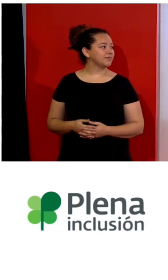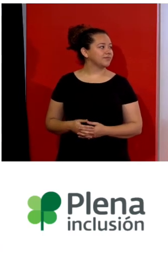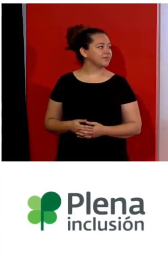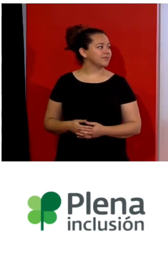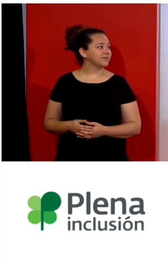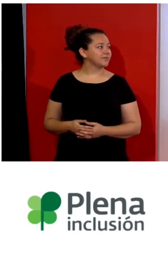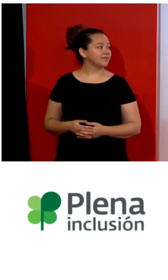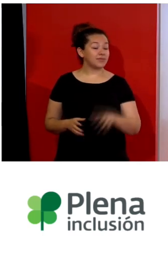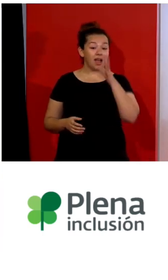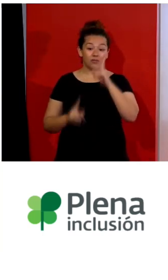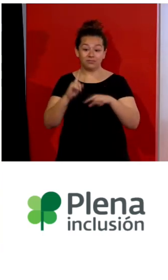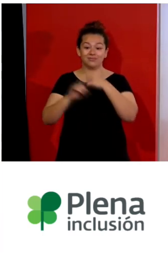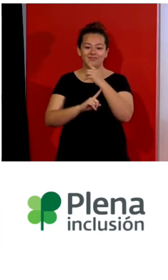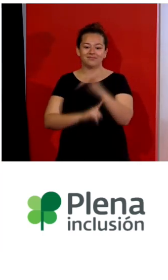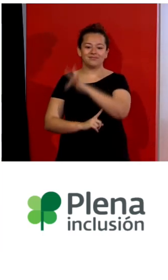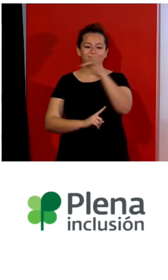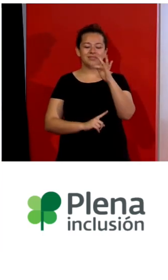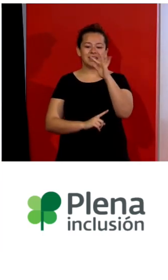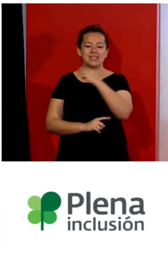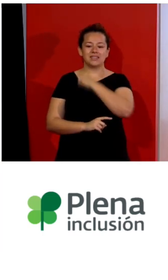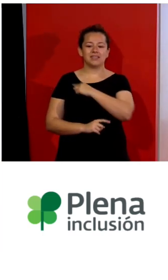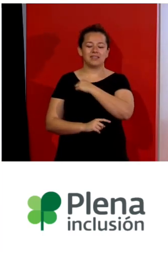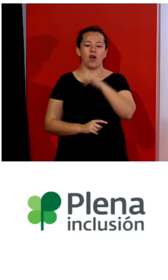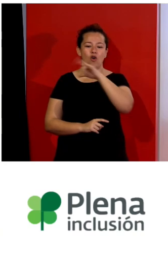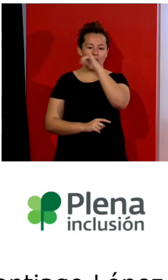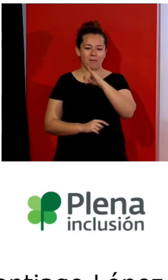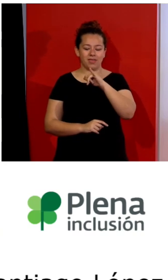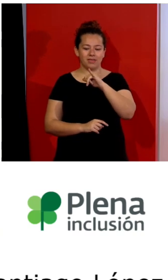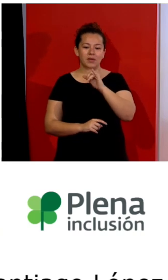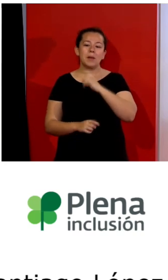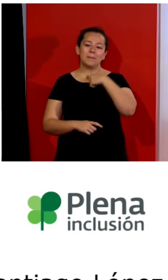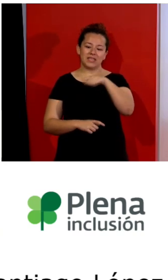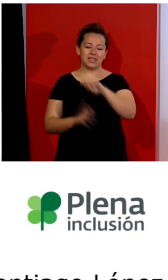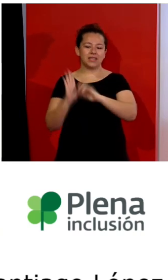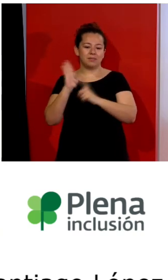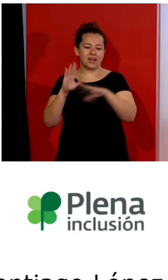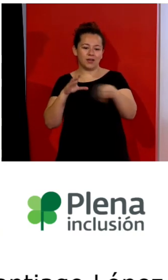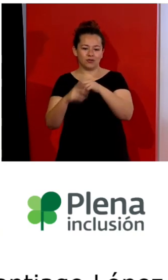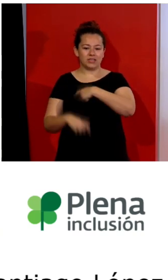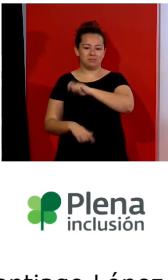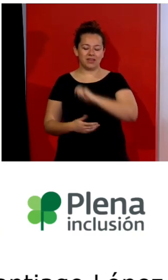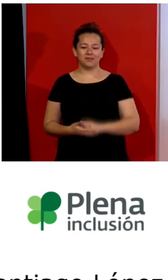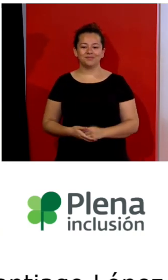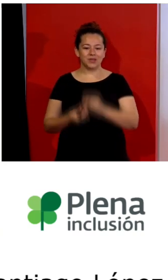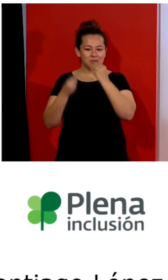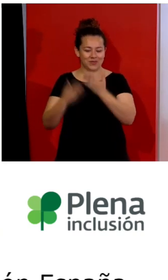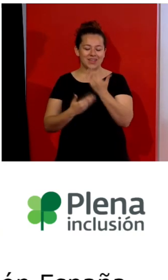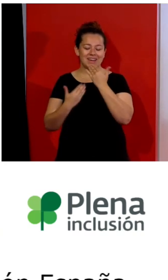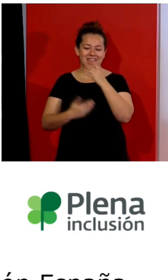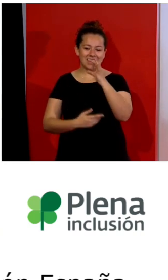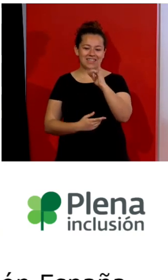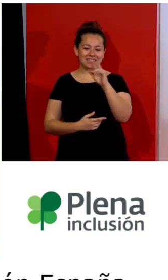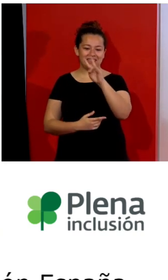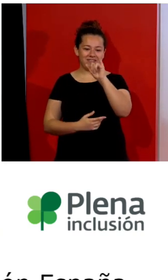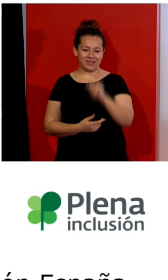A continuación tiene la palabra Santiago López Noguera, presidente de Plena Inclusión España. Muy bien, gracias Silvia.